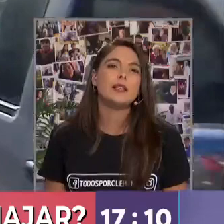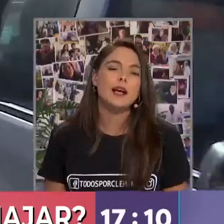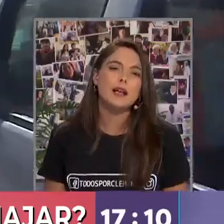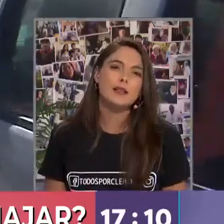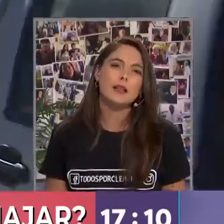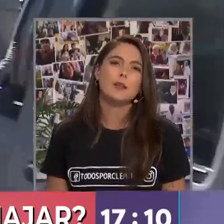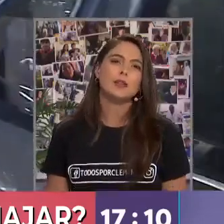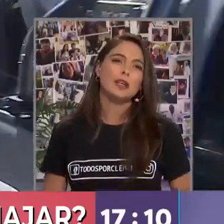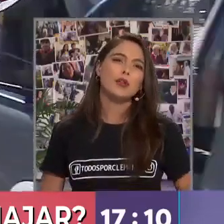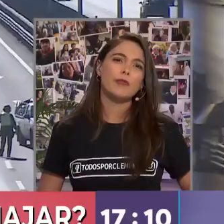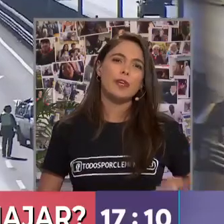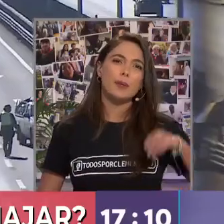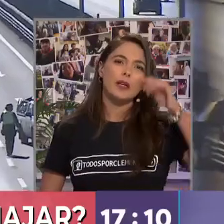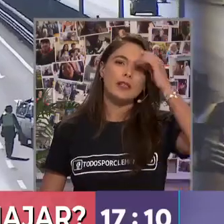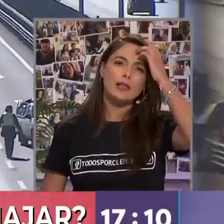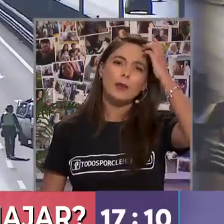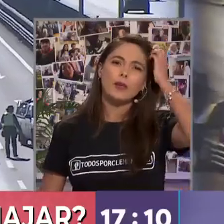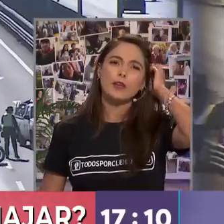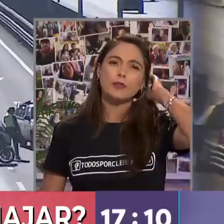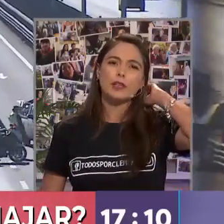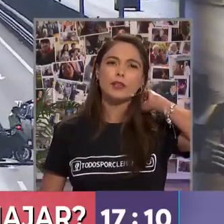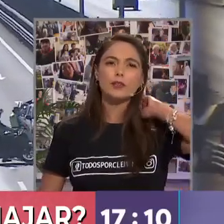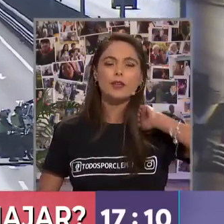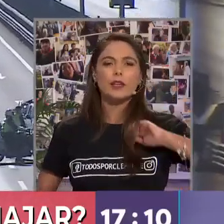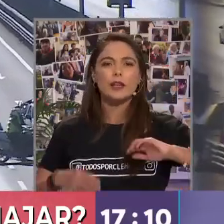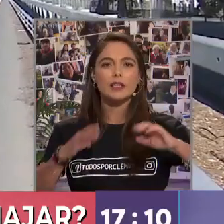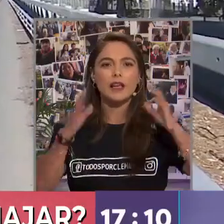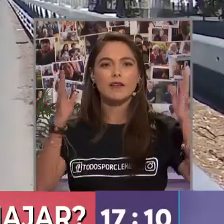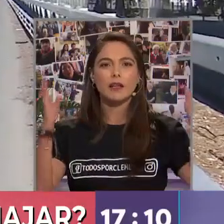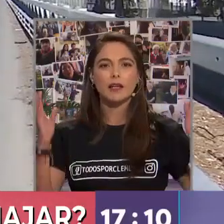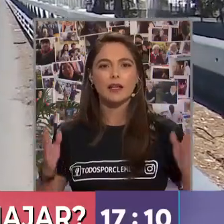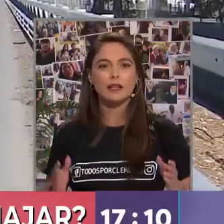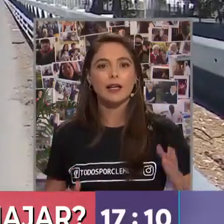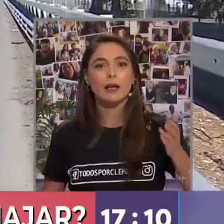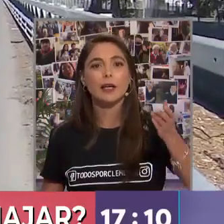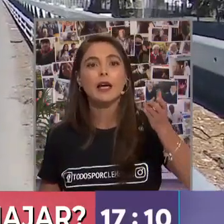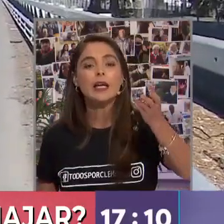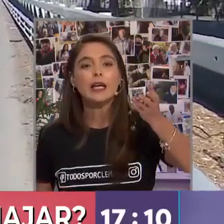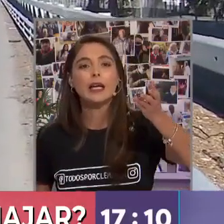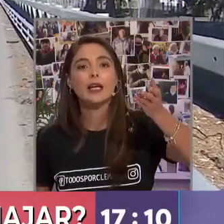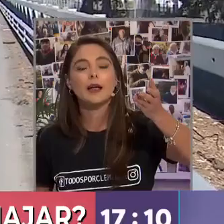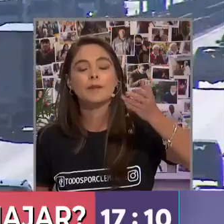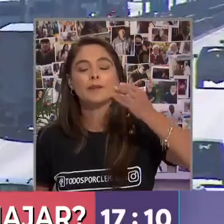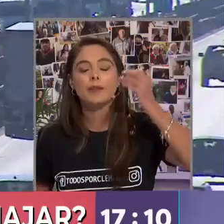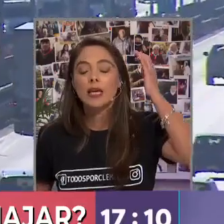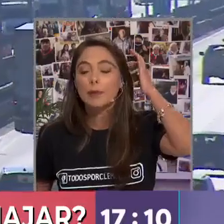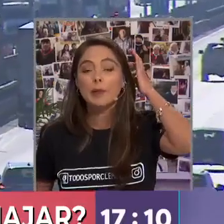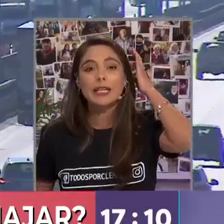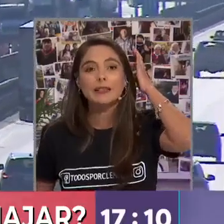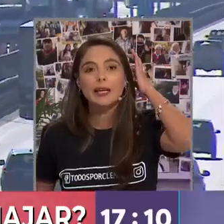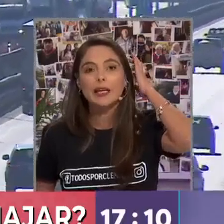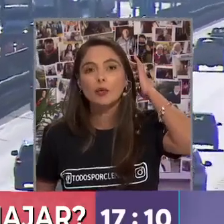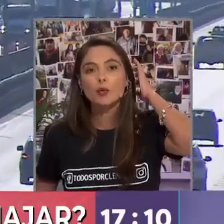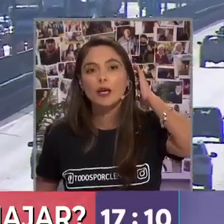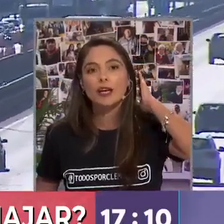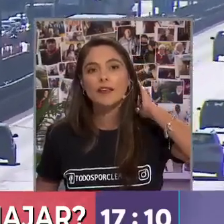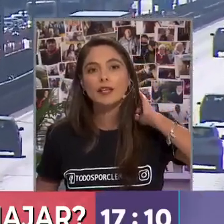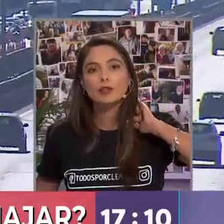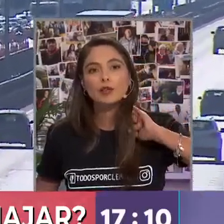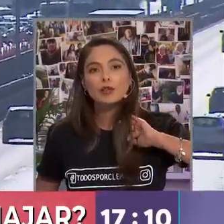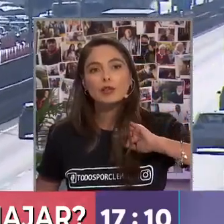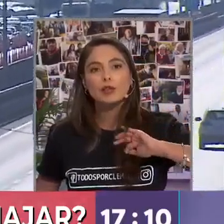esta instancia de portarnos bien para que sigamos disfrutando de que se abran las grandes alameas. Pamelita, ¿es un